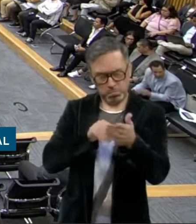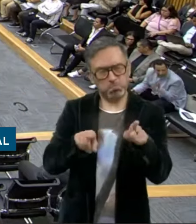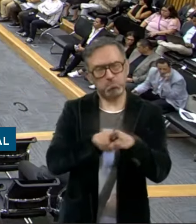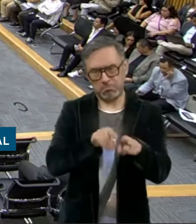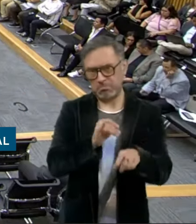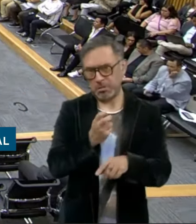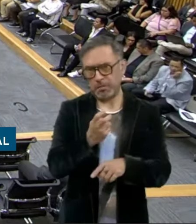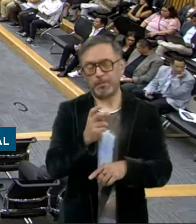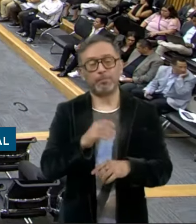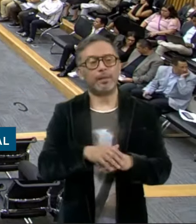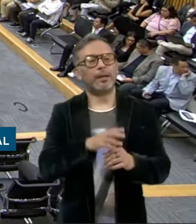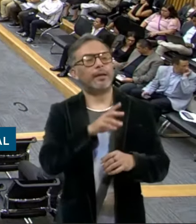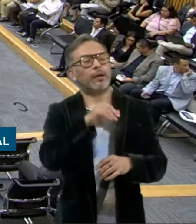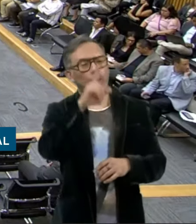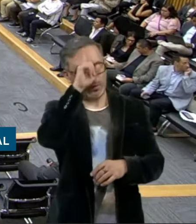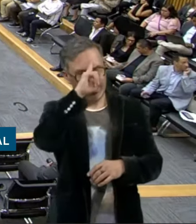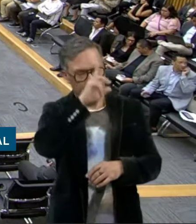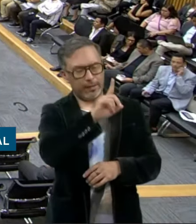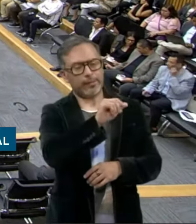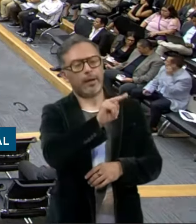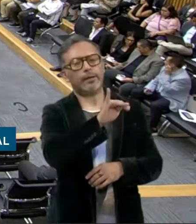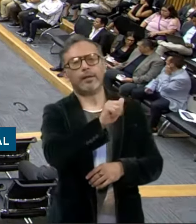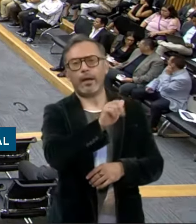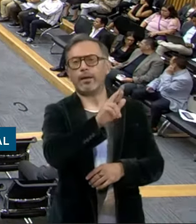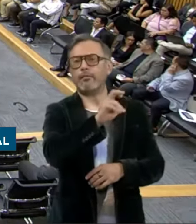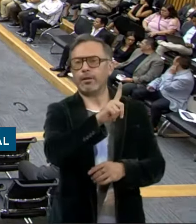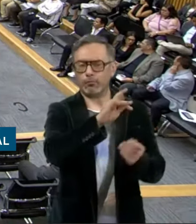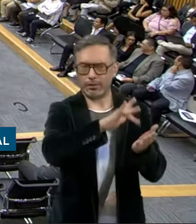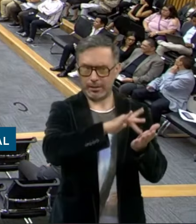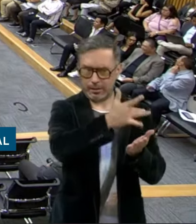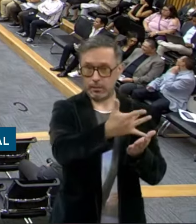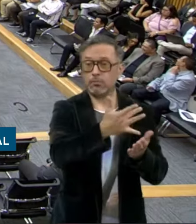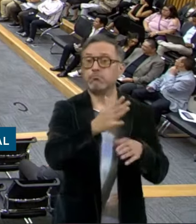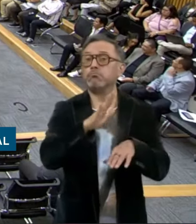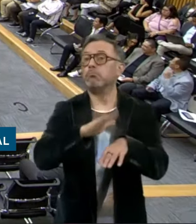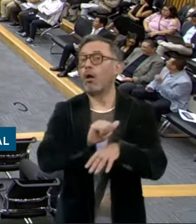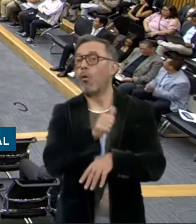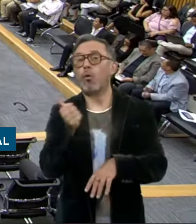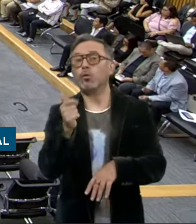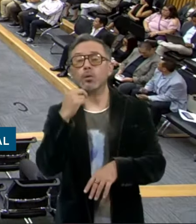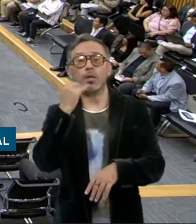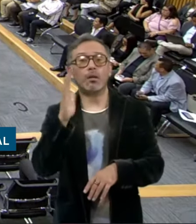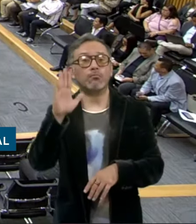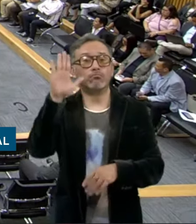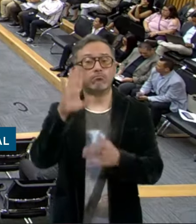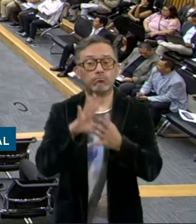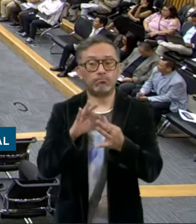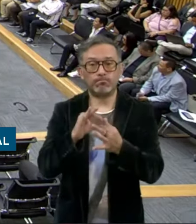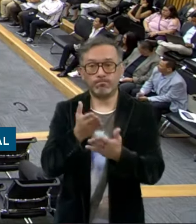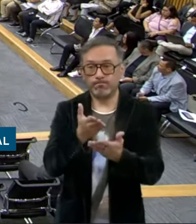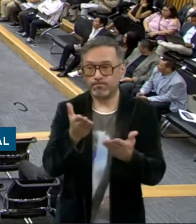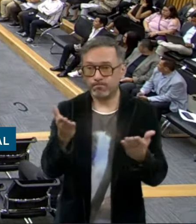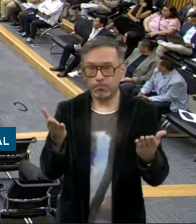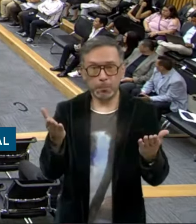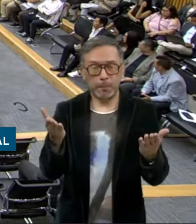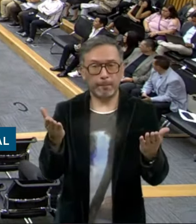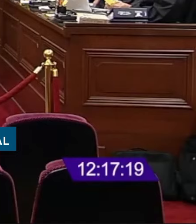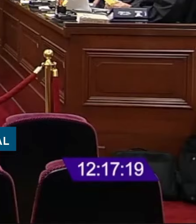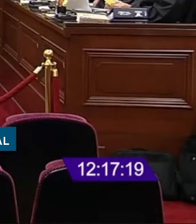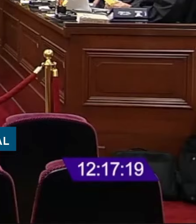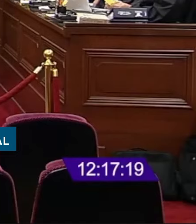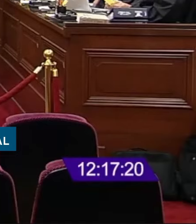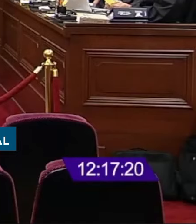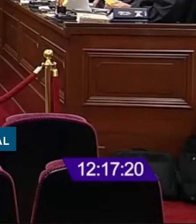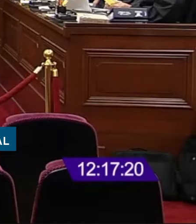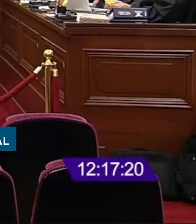proceso electoral está actualmente pausada debido a suspensiones judiciales el INE emitió este presupuesto de forma precautoria pudiendo